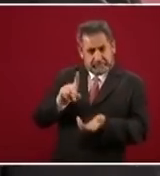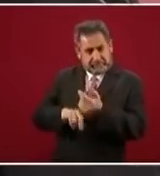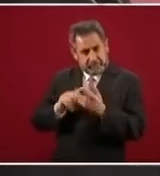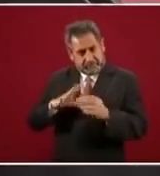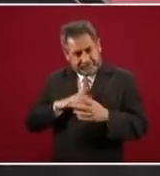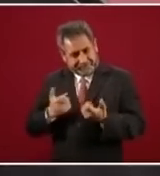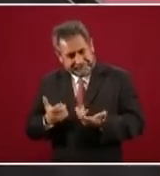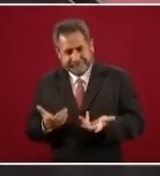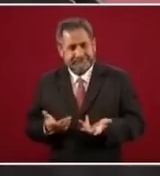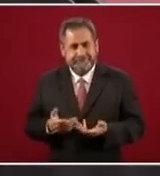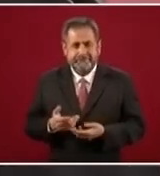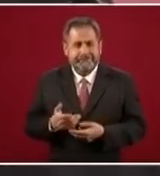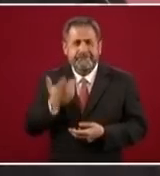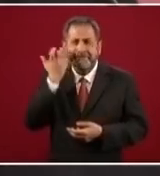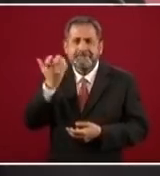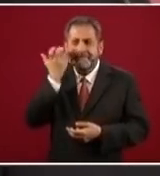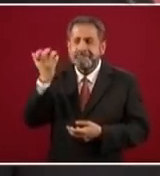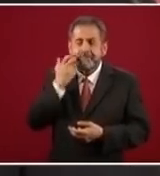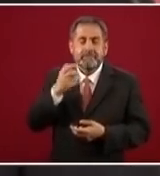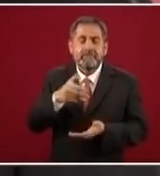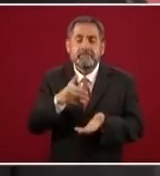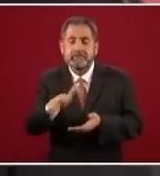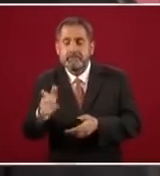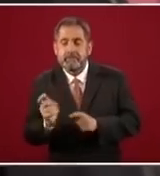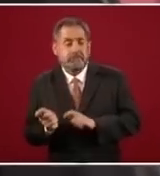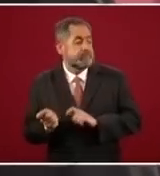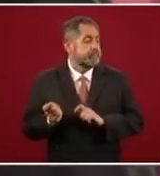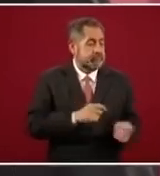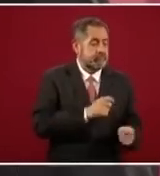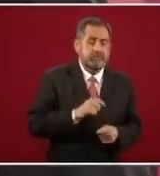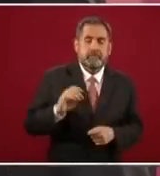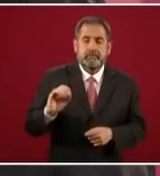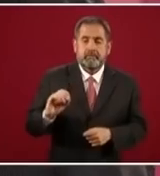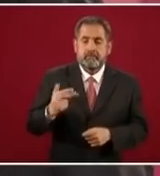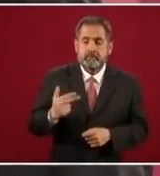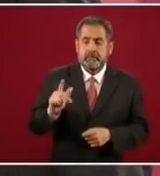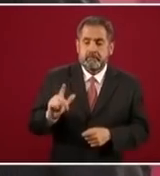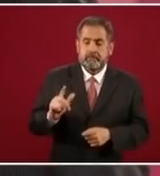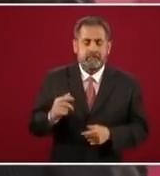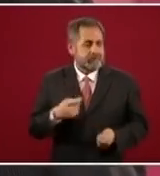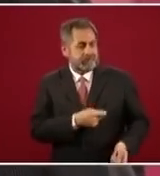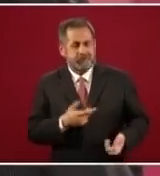porque se la querían dar la obra a OHL.